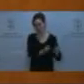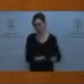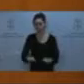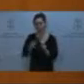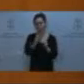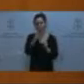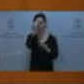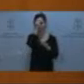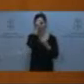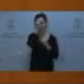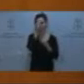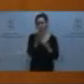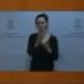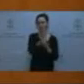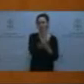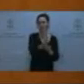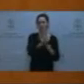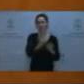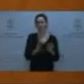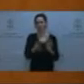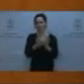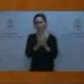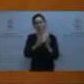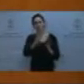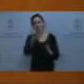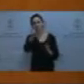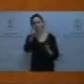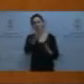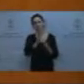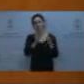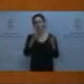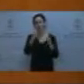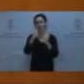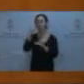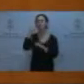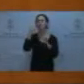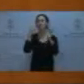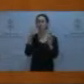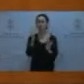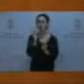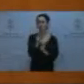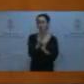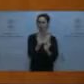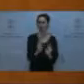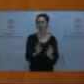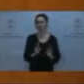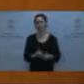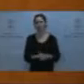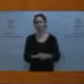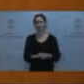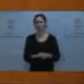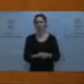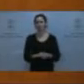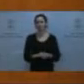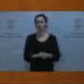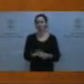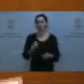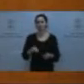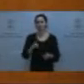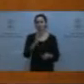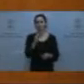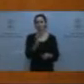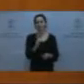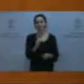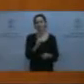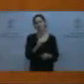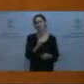esta ley. Primera cuestión. Segunda cuestión. Bueno, la pregunta es de hace un año, pero la verdad es que esta pregunta vale para los años